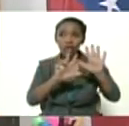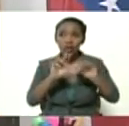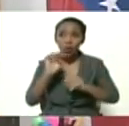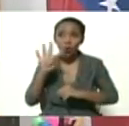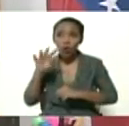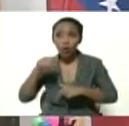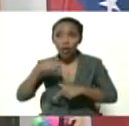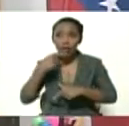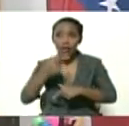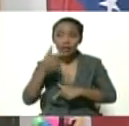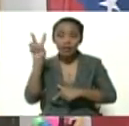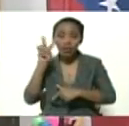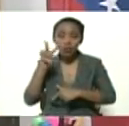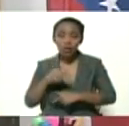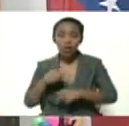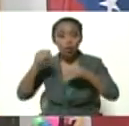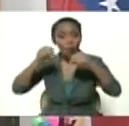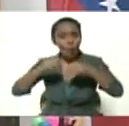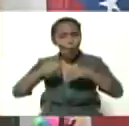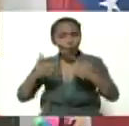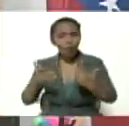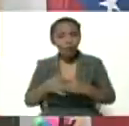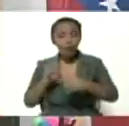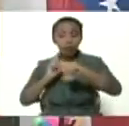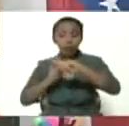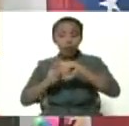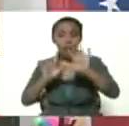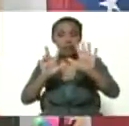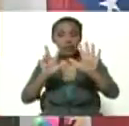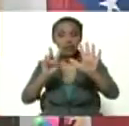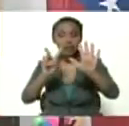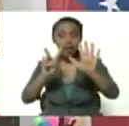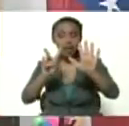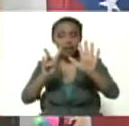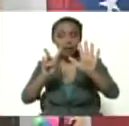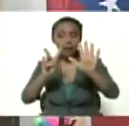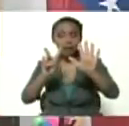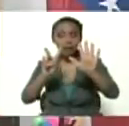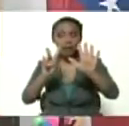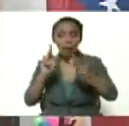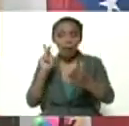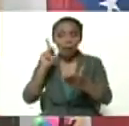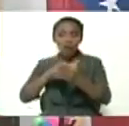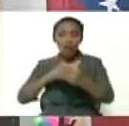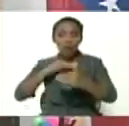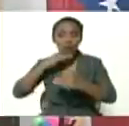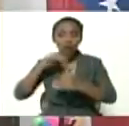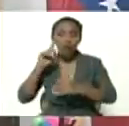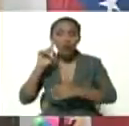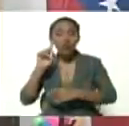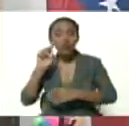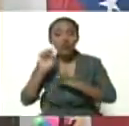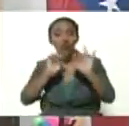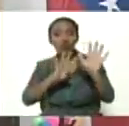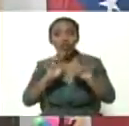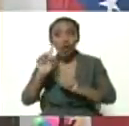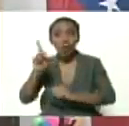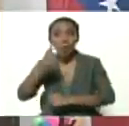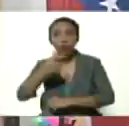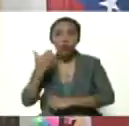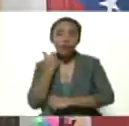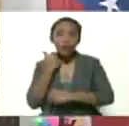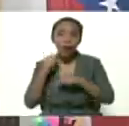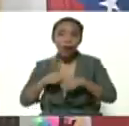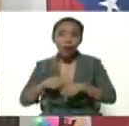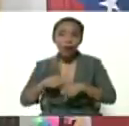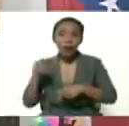aquí. Y hoy se suman 7 para llegar a 91. Trabajando